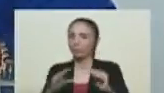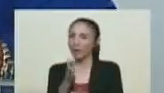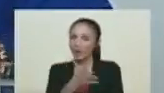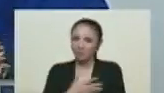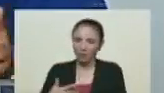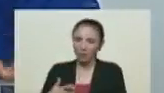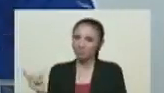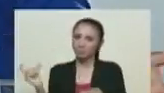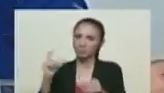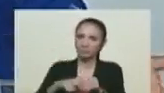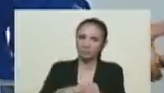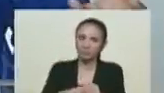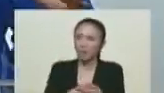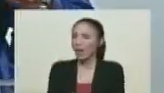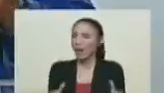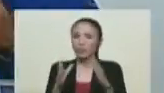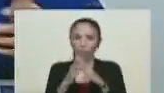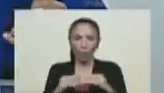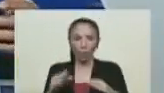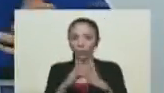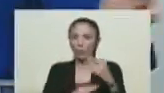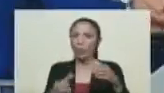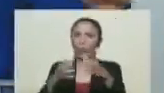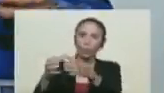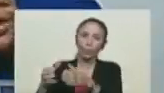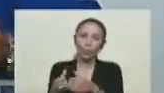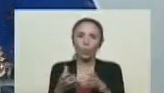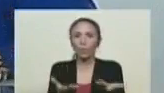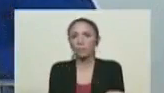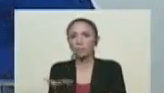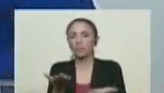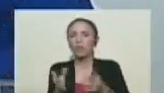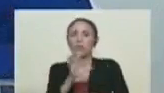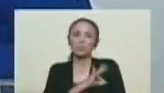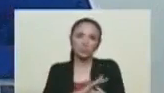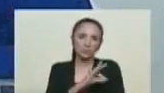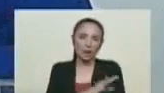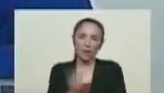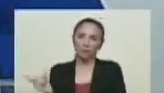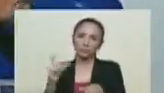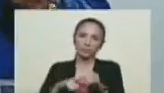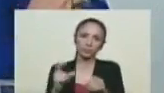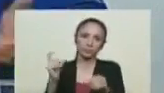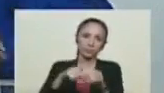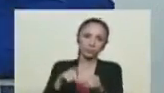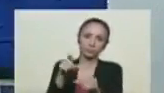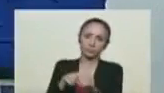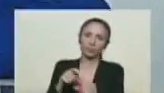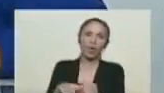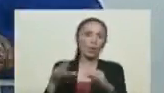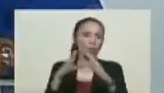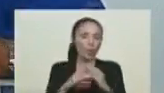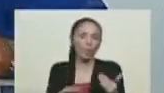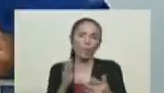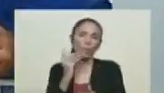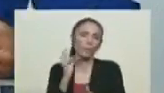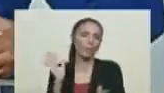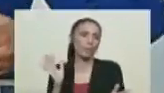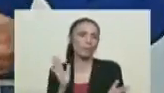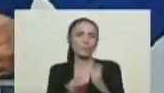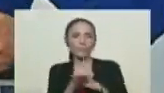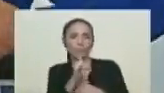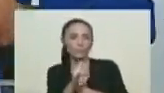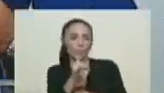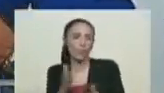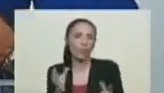Somos Venezuela vienen todos los movimientos sociales, todos los movimientos. todas las columnas y redes sociales del país.